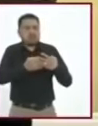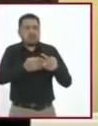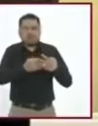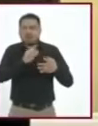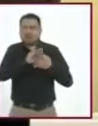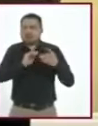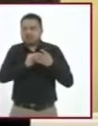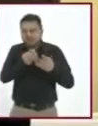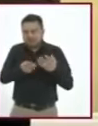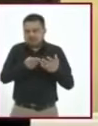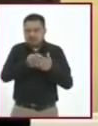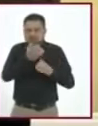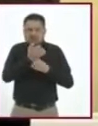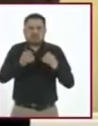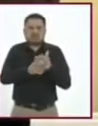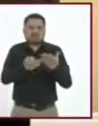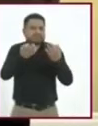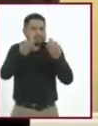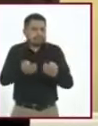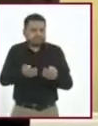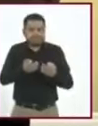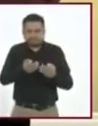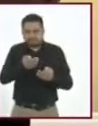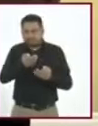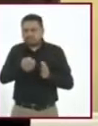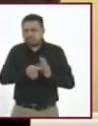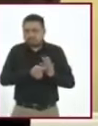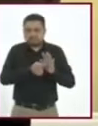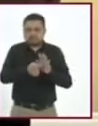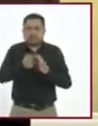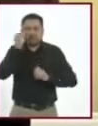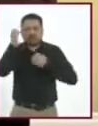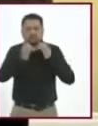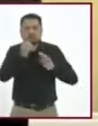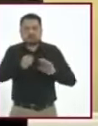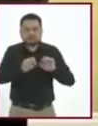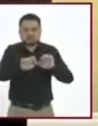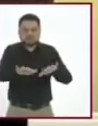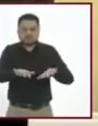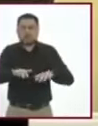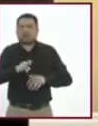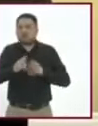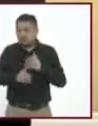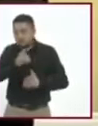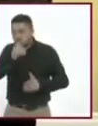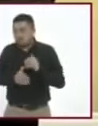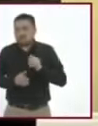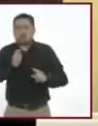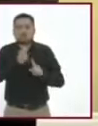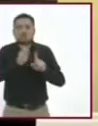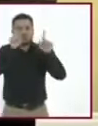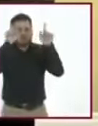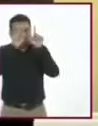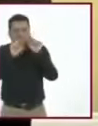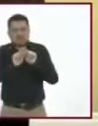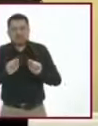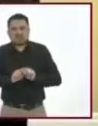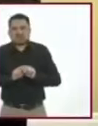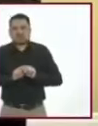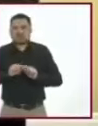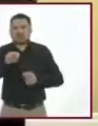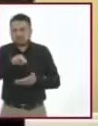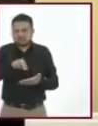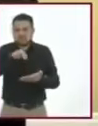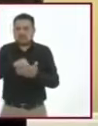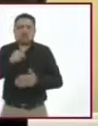que justifiquen las afirmaciones presentadas en la exposición. Por último, en la conclusión, el